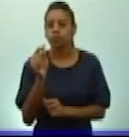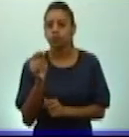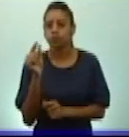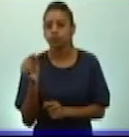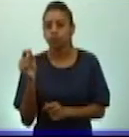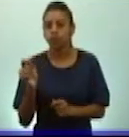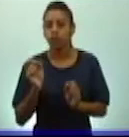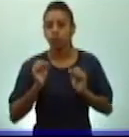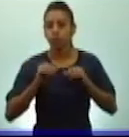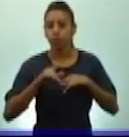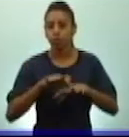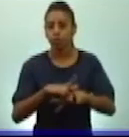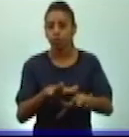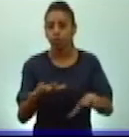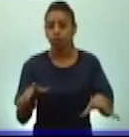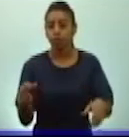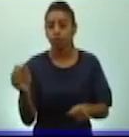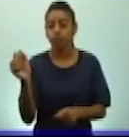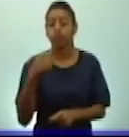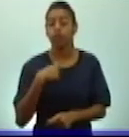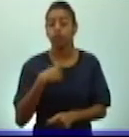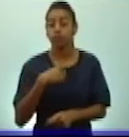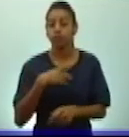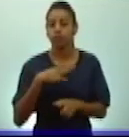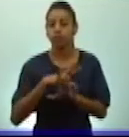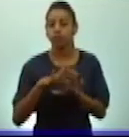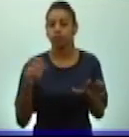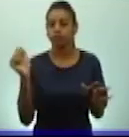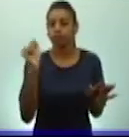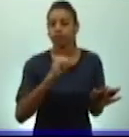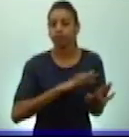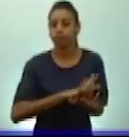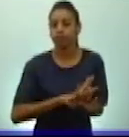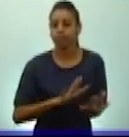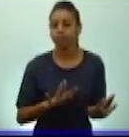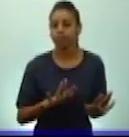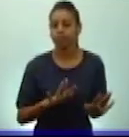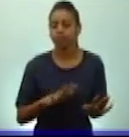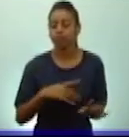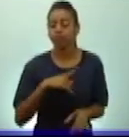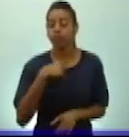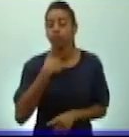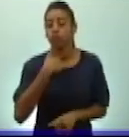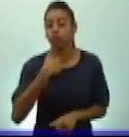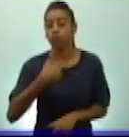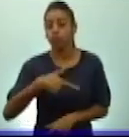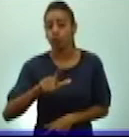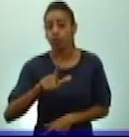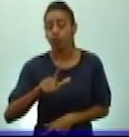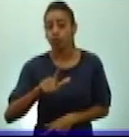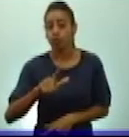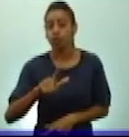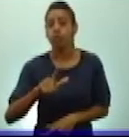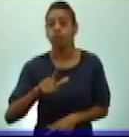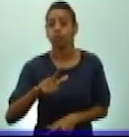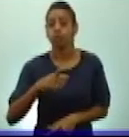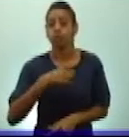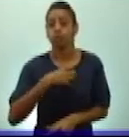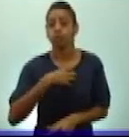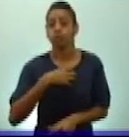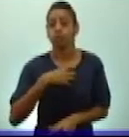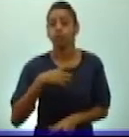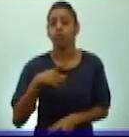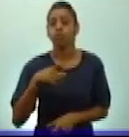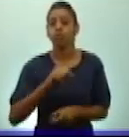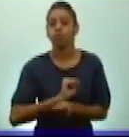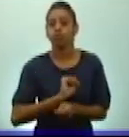populares, tuvo que renunciar. Y es por eso que en julio de 1959 es designado